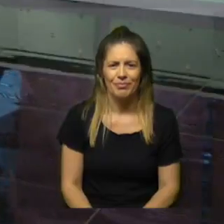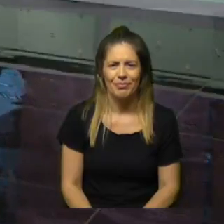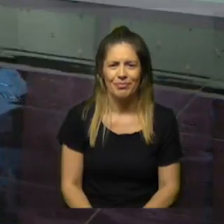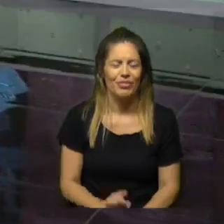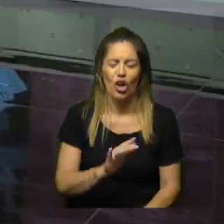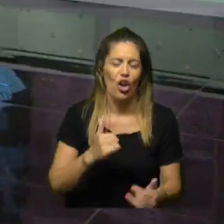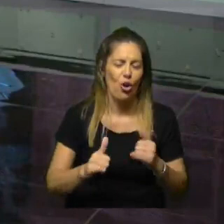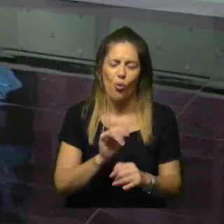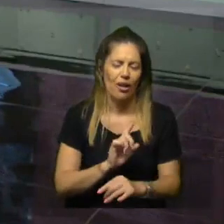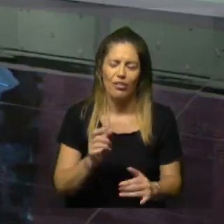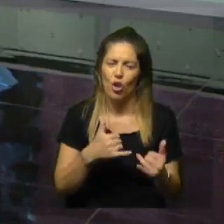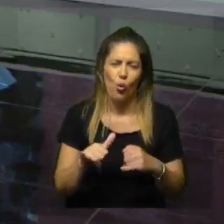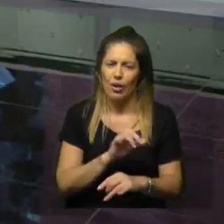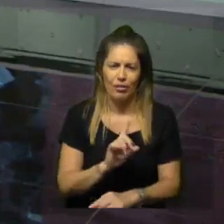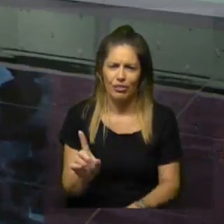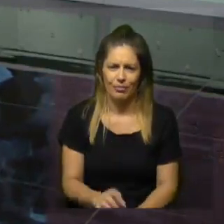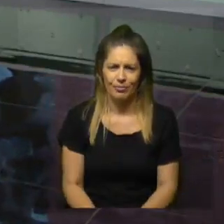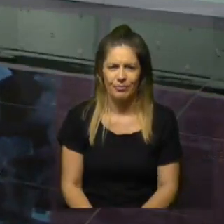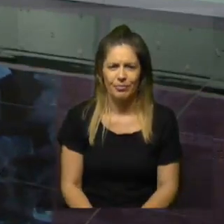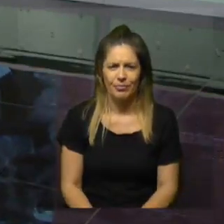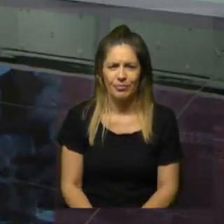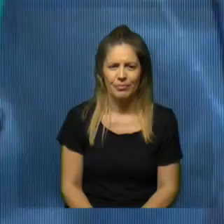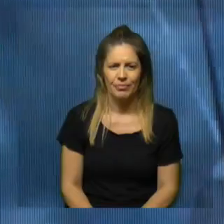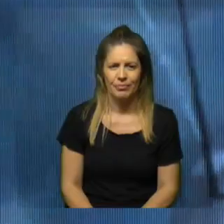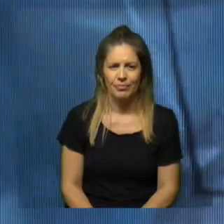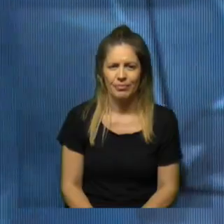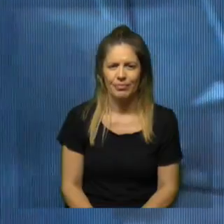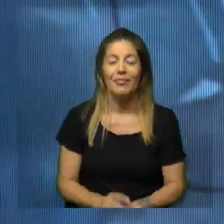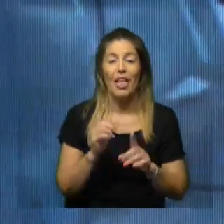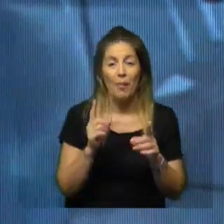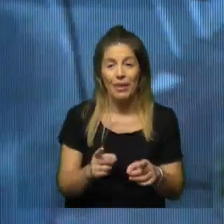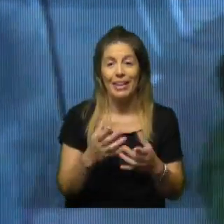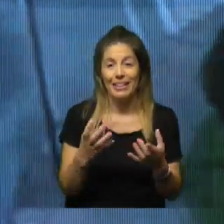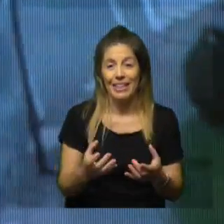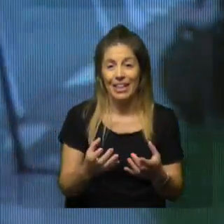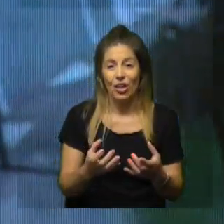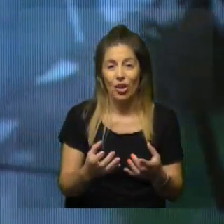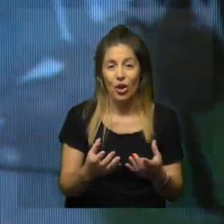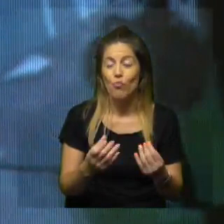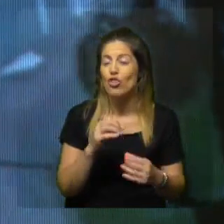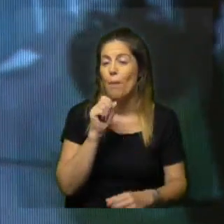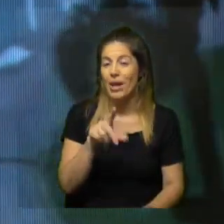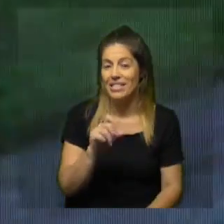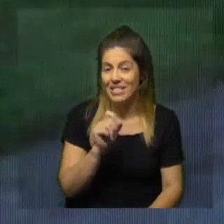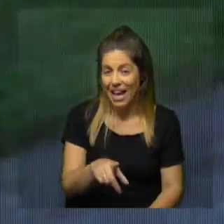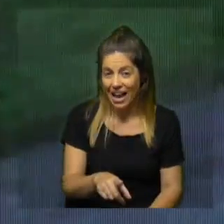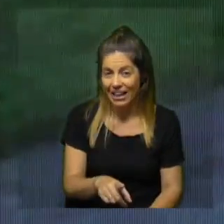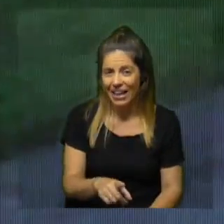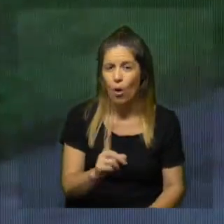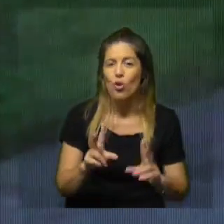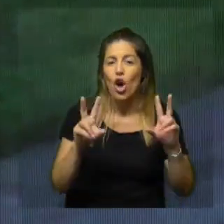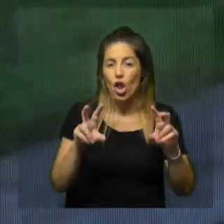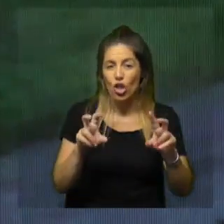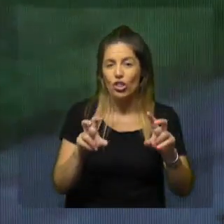Pero no juego, no. Ahí la convencí. Pero no quiero dejar de pasar el tiempo porque hay muchísimos mensajes, algunos de los temas de los